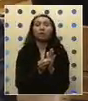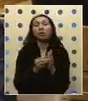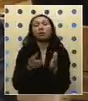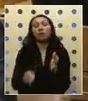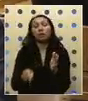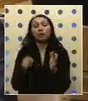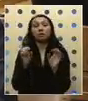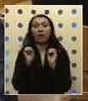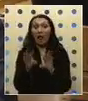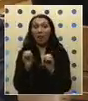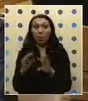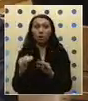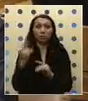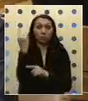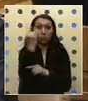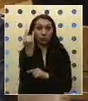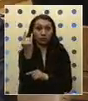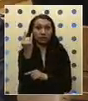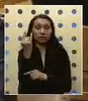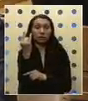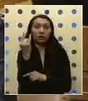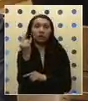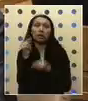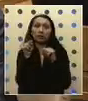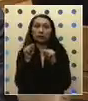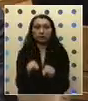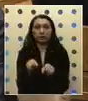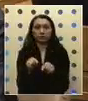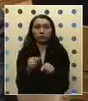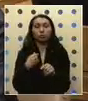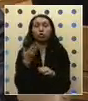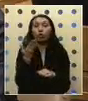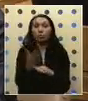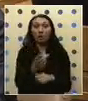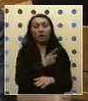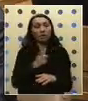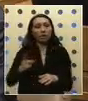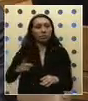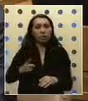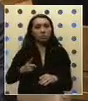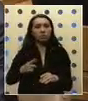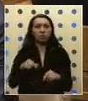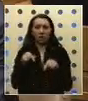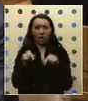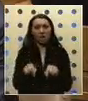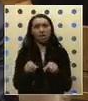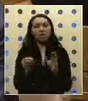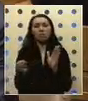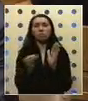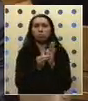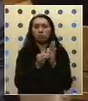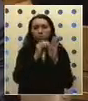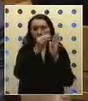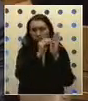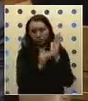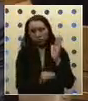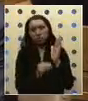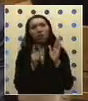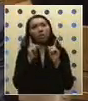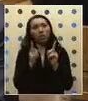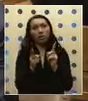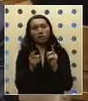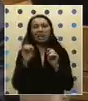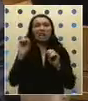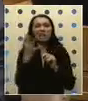caso de la educación superior, esto yo le pido a los diputados que oigan, aquí se puso una glosa que obliga a